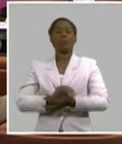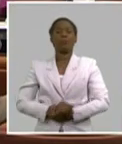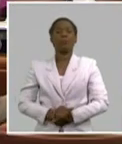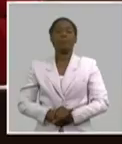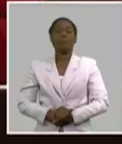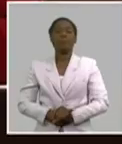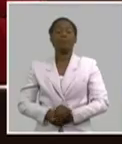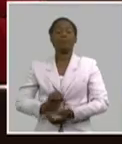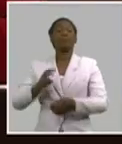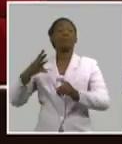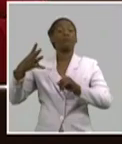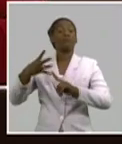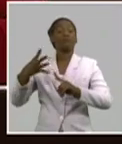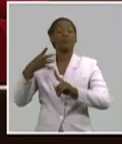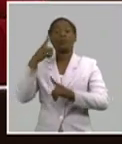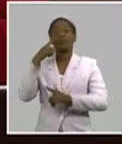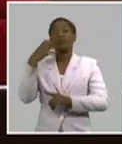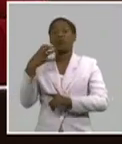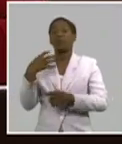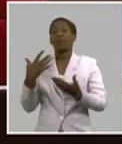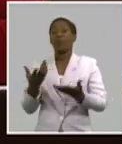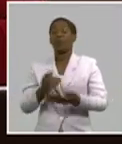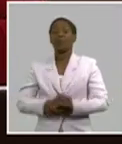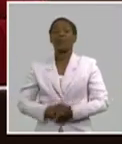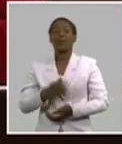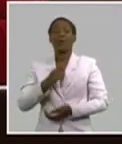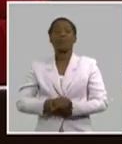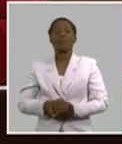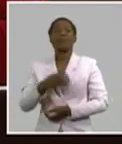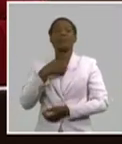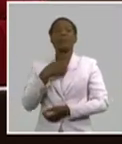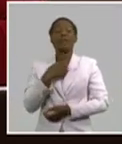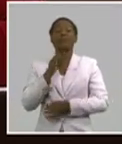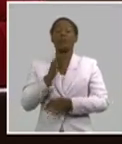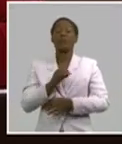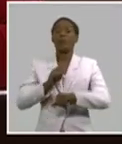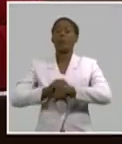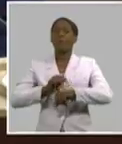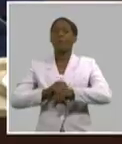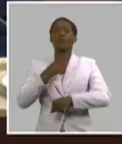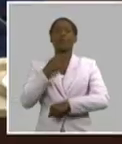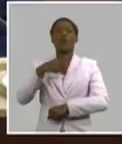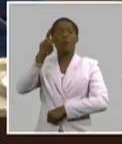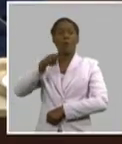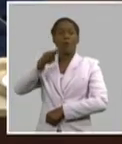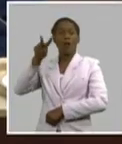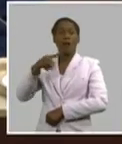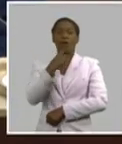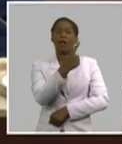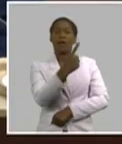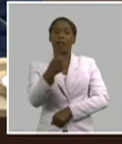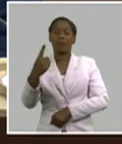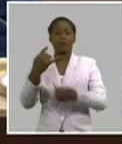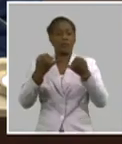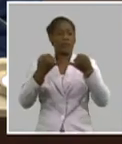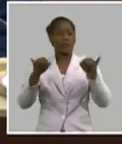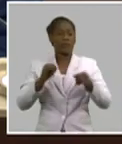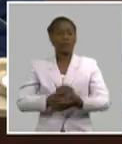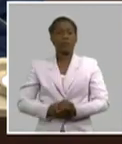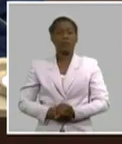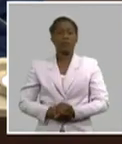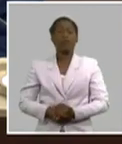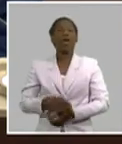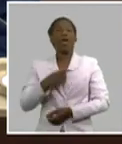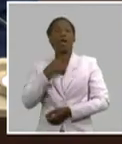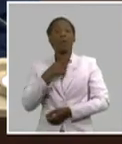hagamos de los cuadros en cada momento, en cada etapa. Y que esa evaluación entonces dé lugar a otro proceso, el de